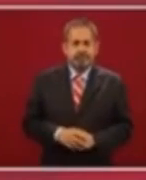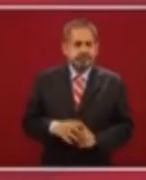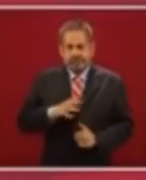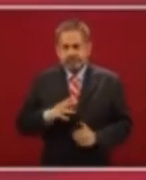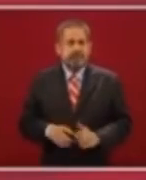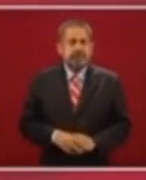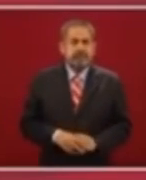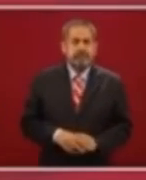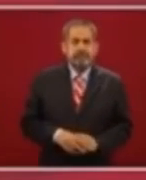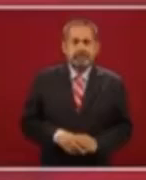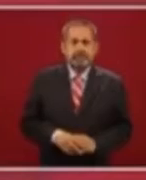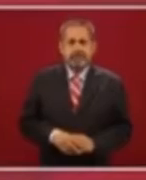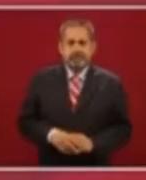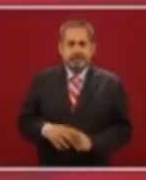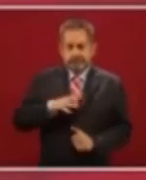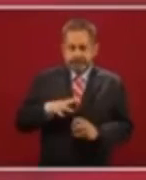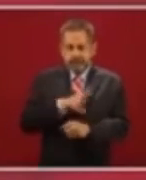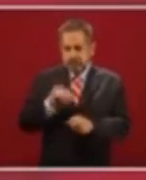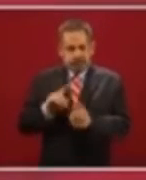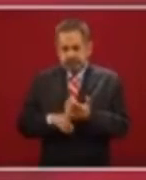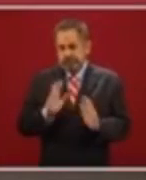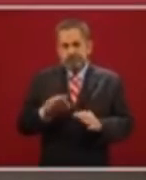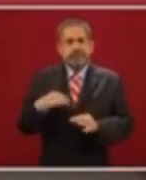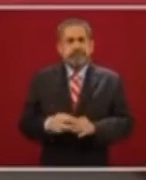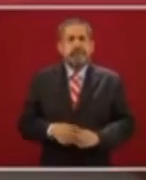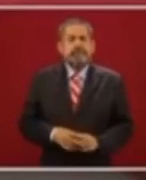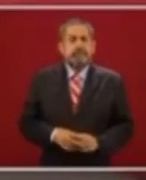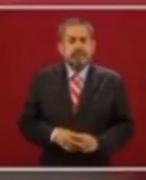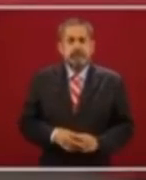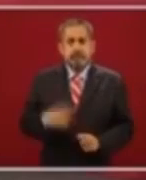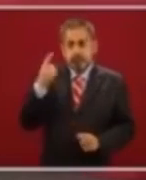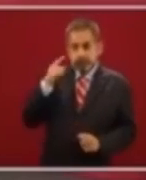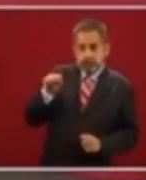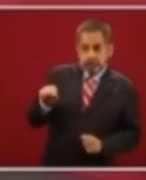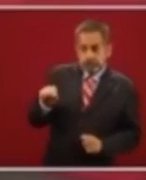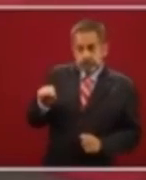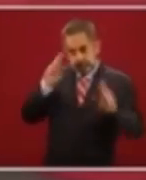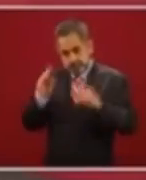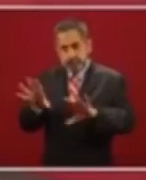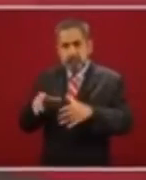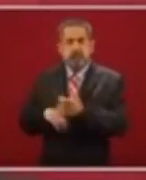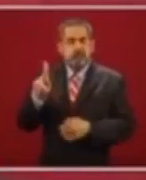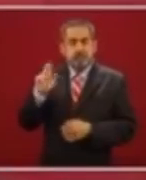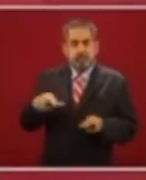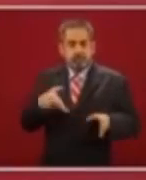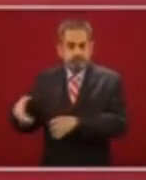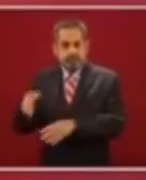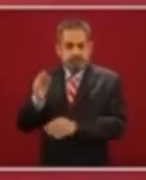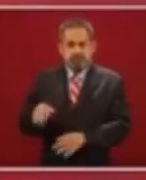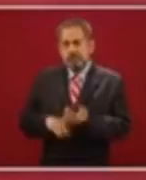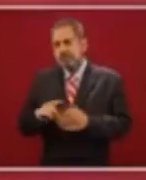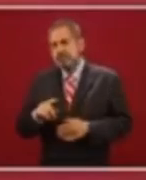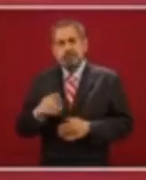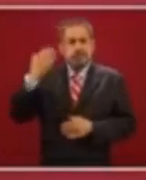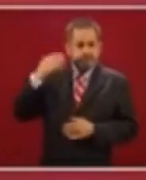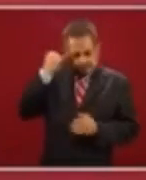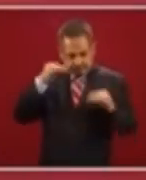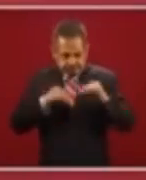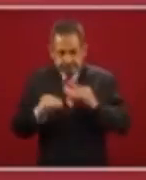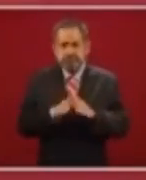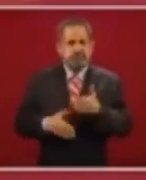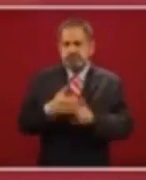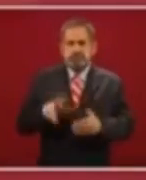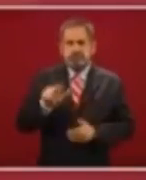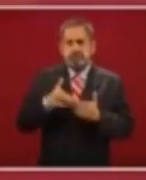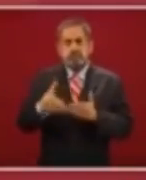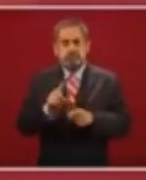Tenemos todo lo necesario para aplicar el plan de acuerdo a la estrategia que hemos venido